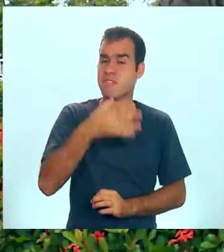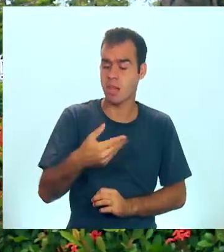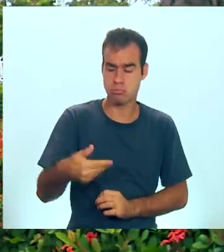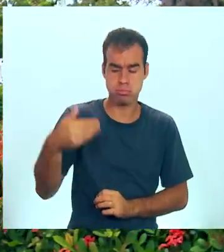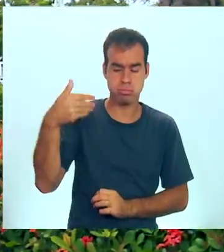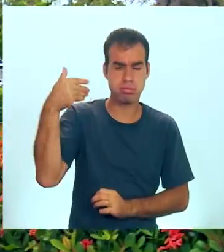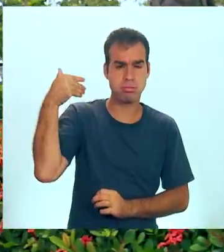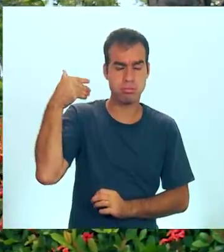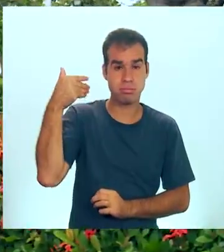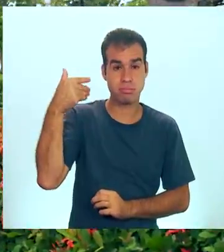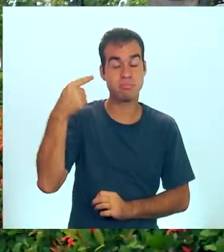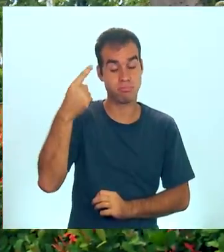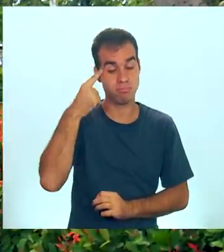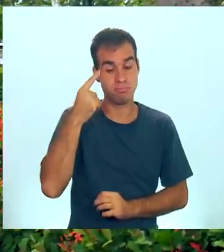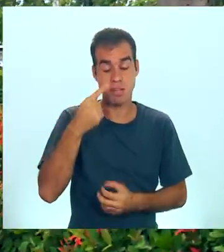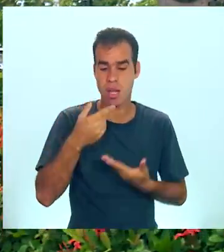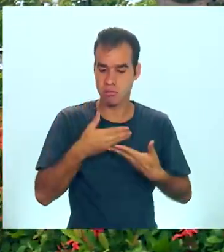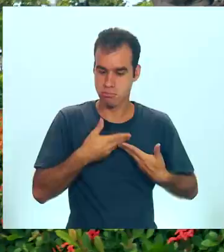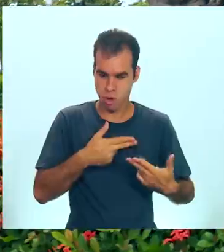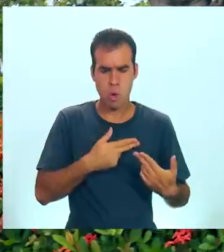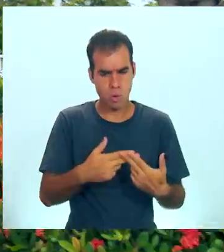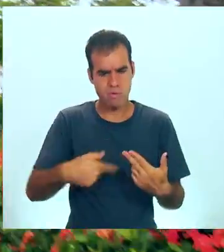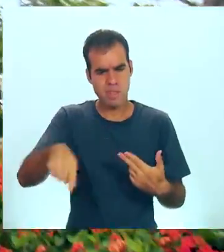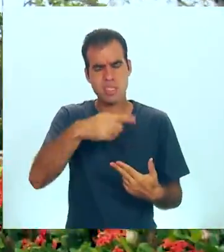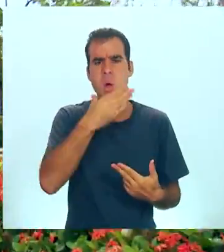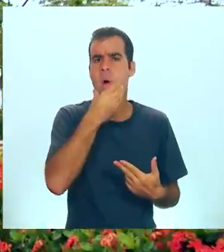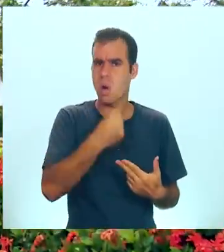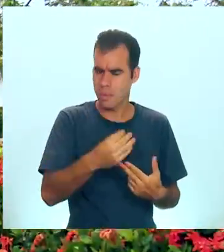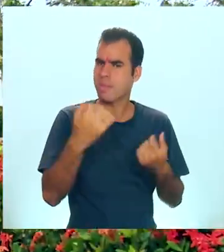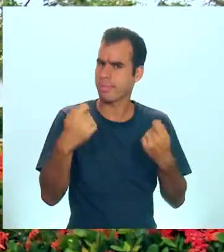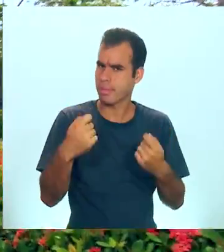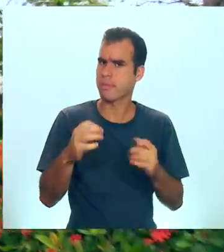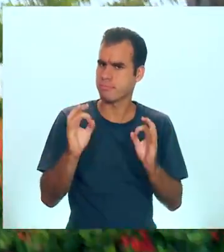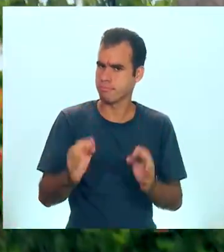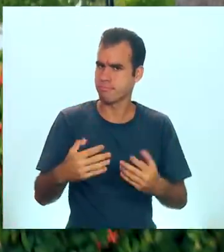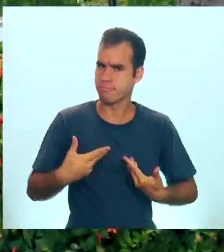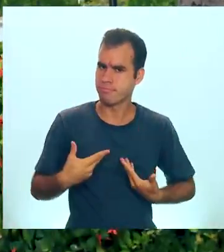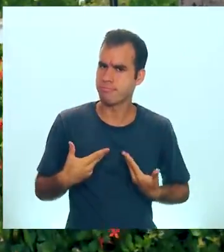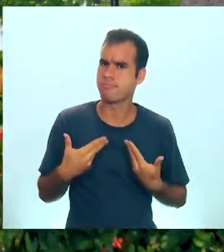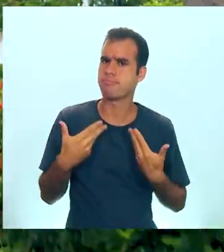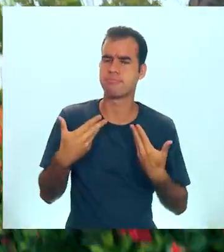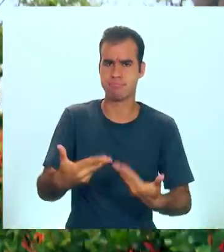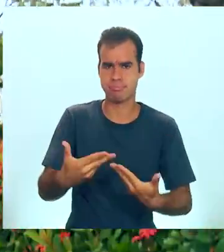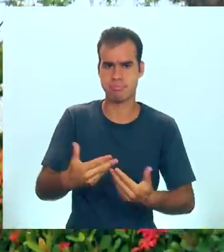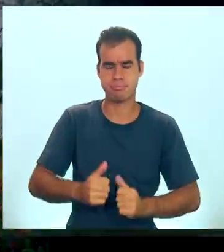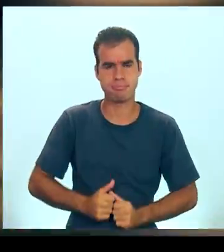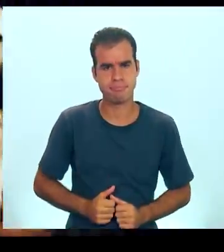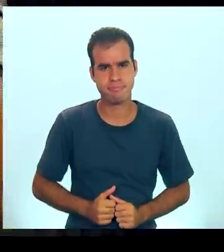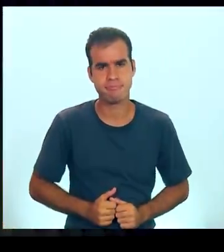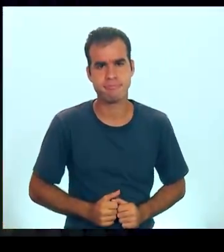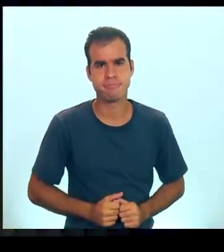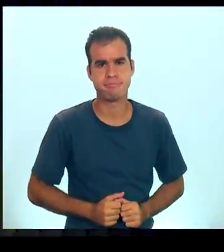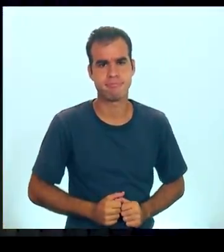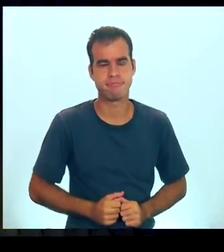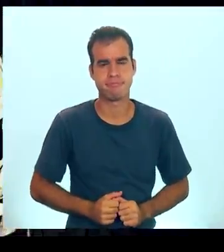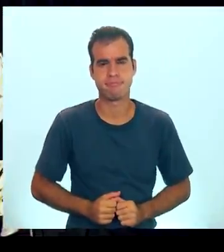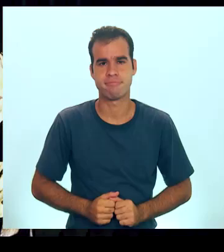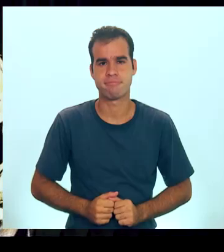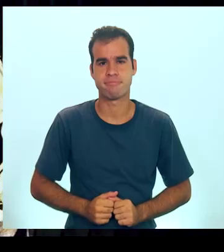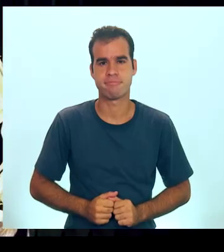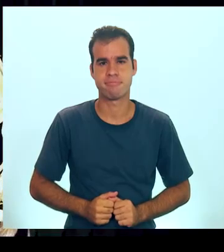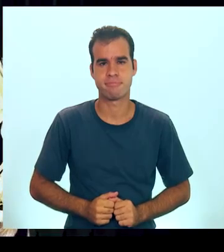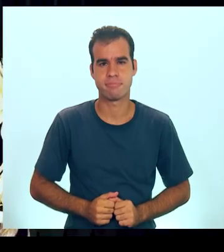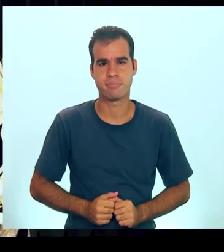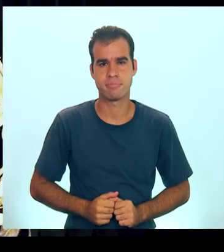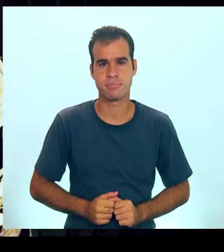Castro Ruz, creer en los jóvenes es una actitud. Creer en los jóvenes significa un pensamiento. Te saludo